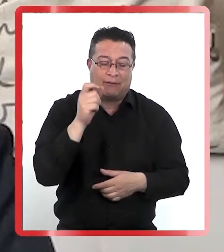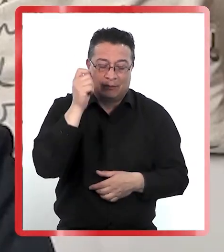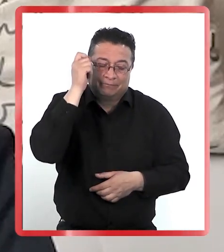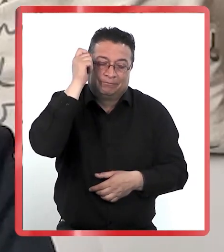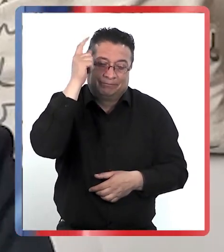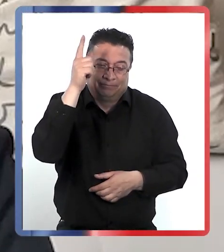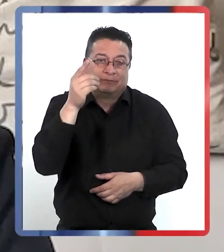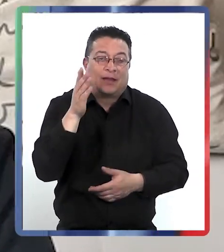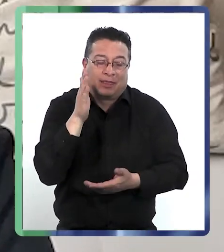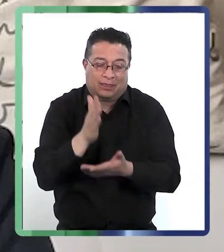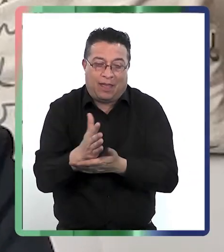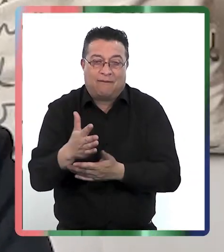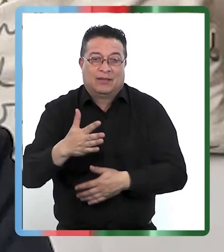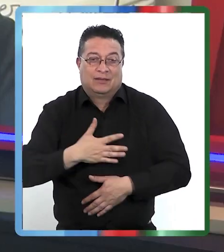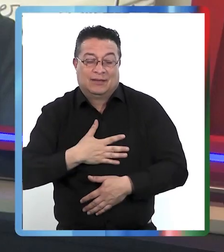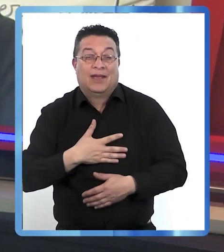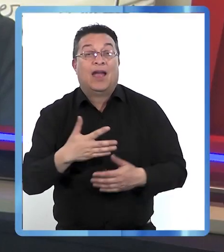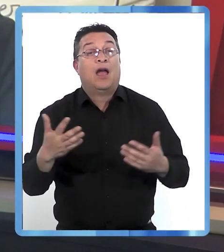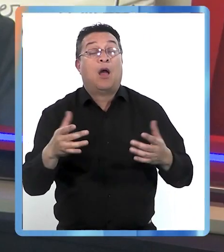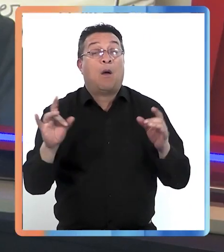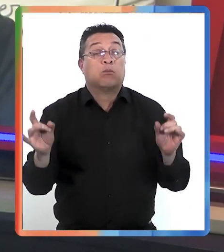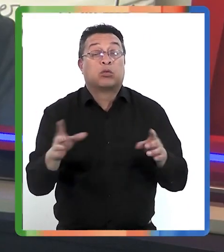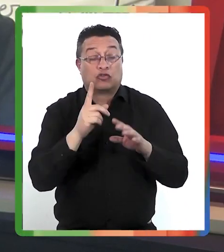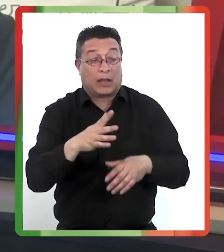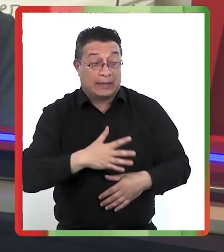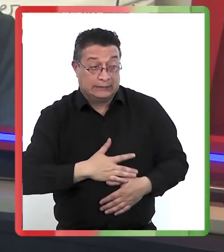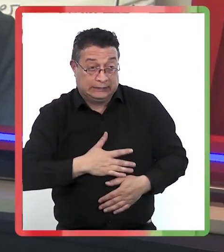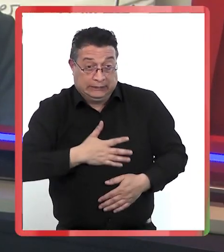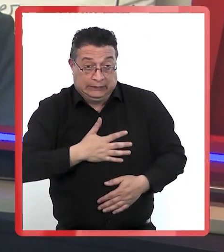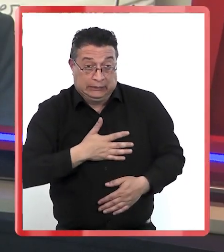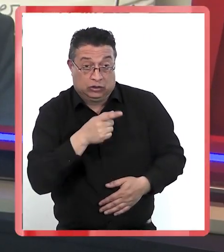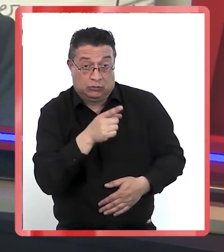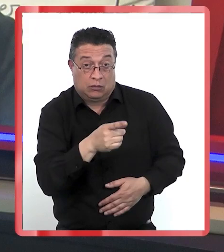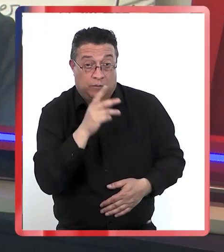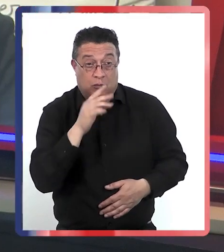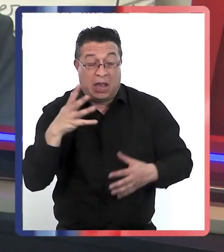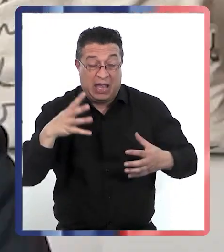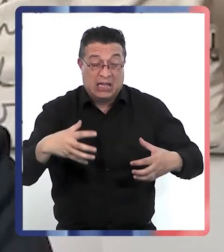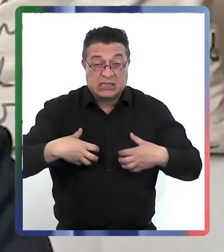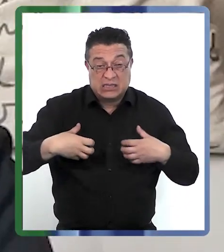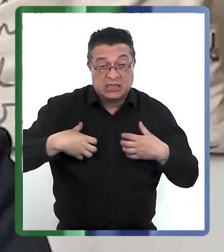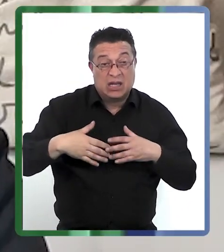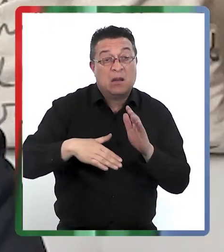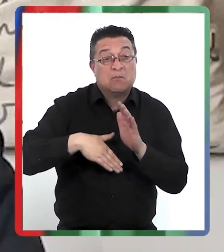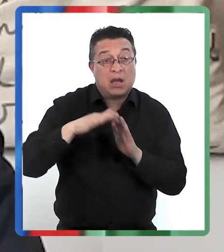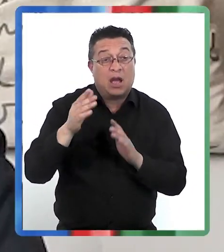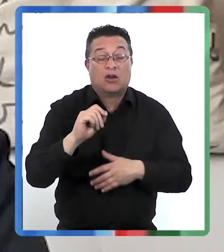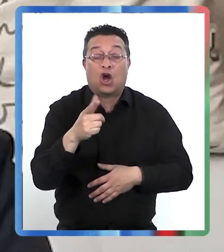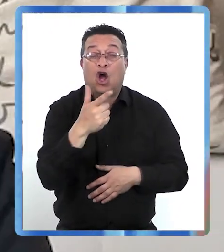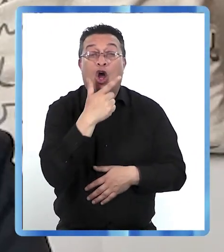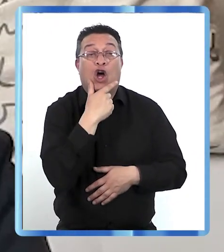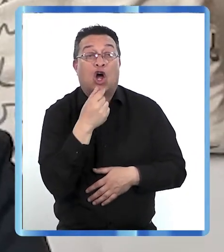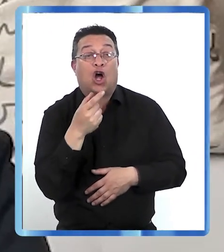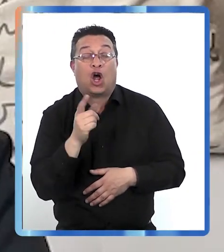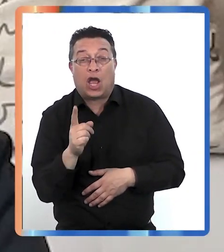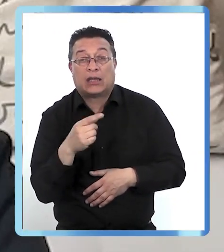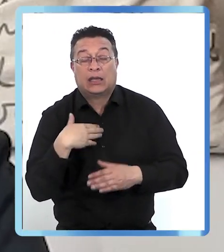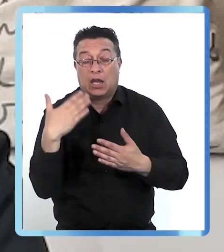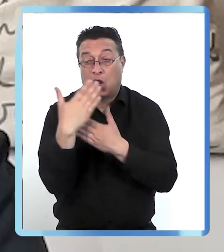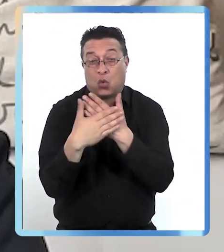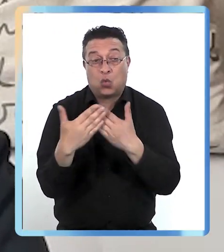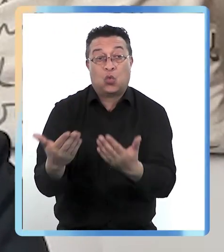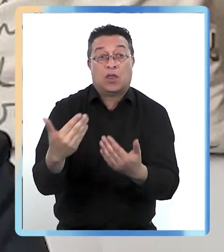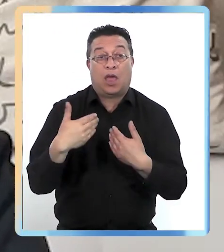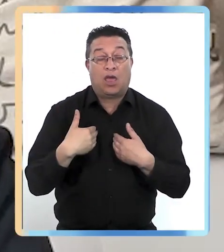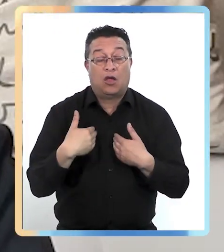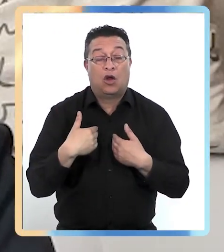que comprenda que si hay en algún momento síntomas o que el paciente está más irritable o que no desea que se